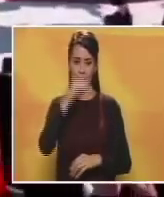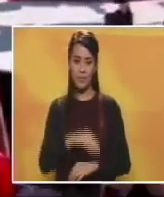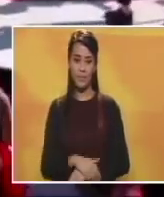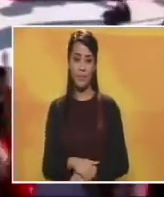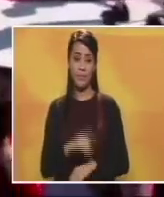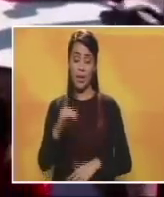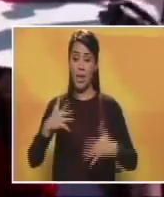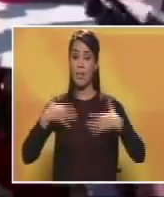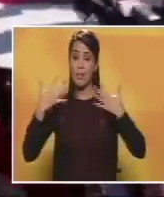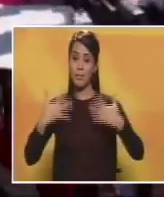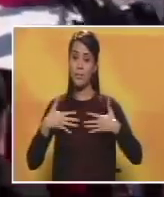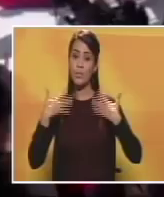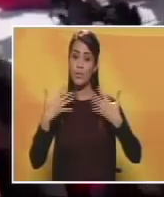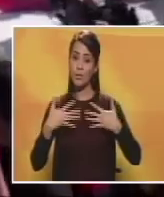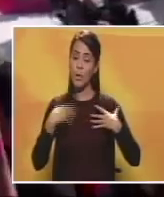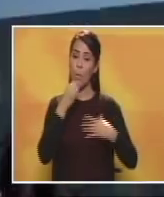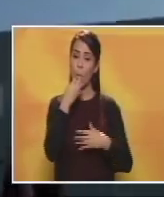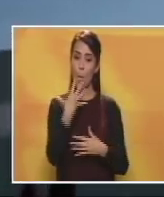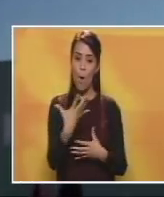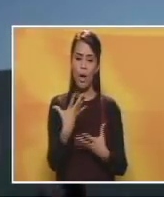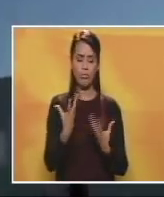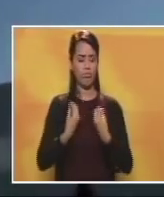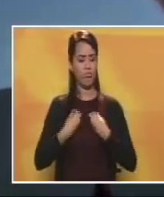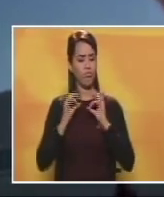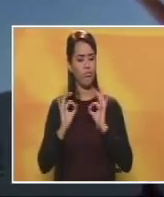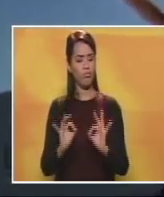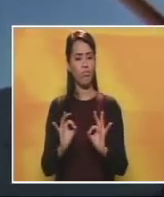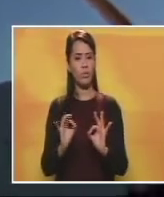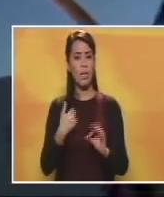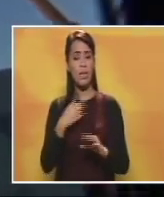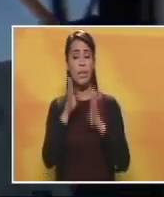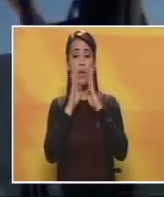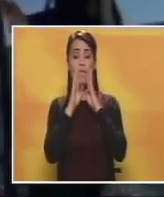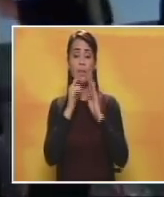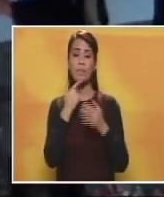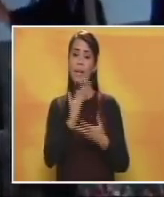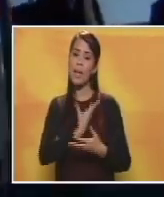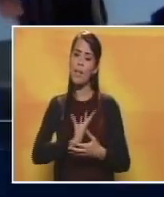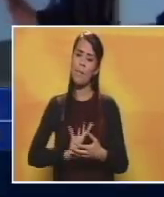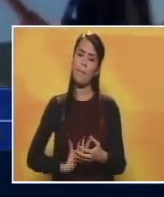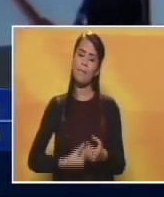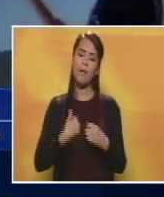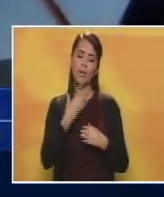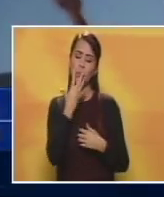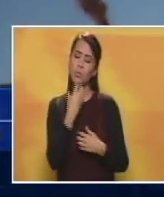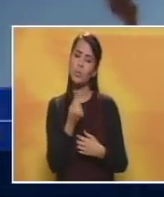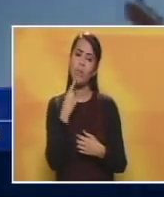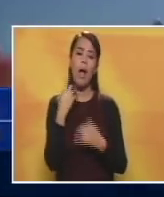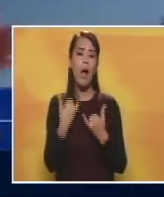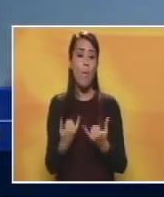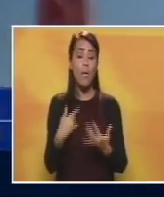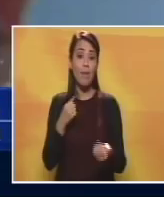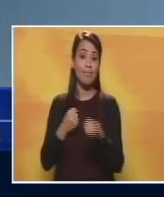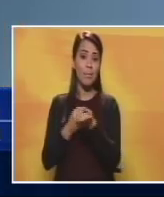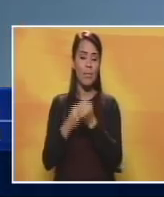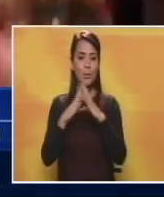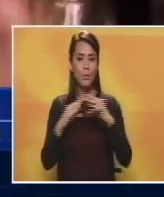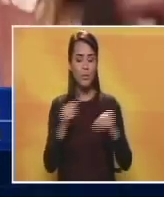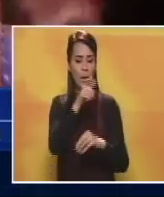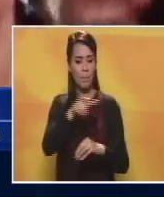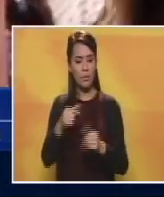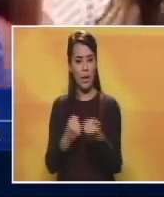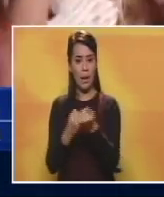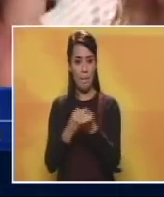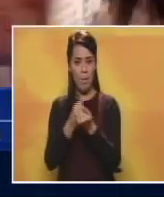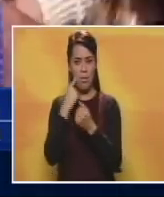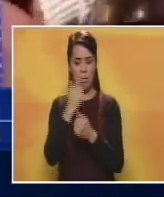Ella disfruta de uno de los momentos más plenos de su vida, y es que al confesar haber estado deprimida, ha recibido mucho apoyo por parte de todos sus fans y es